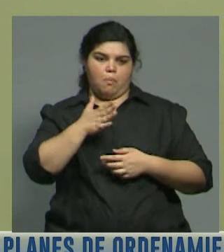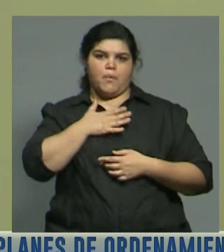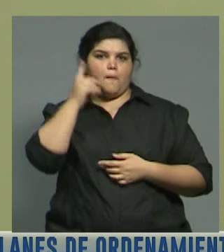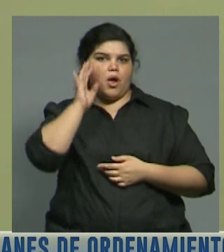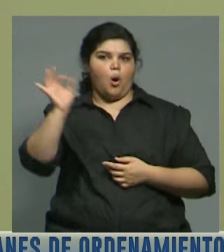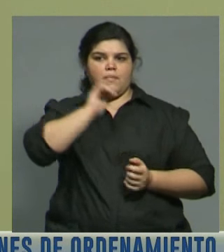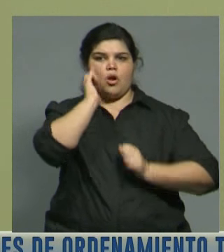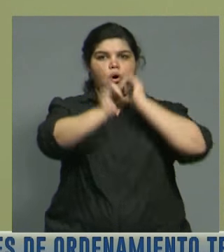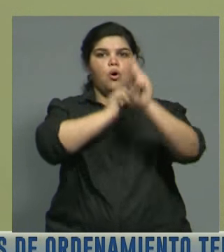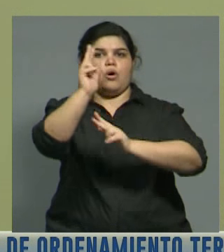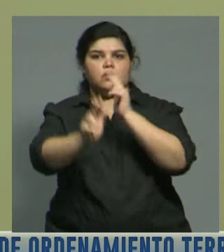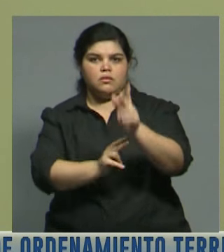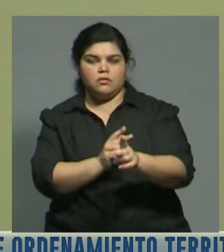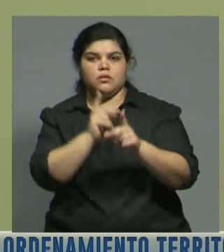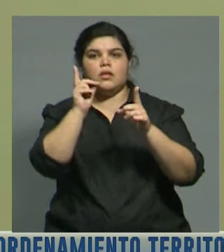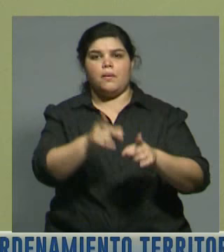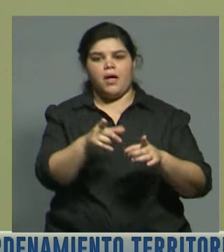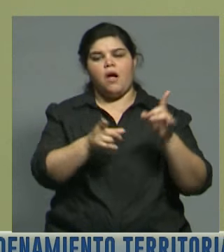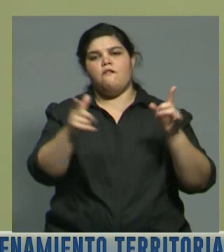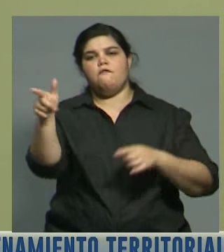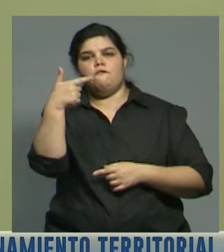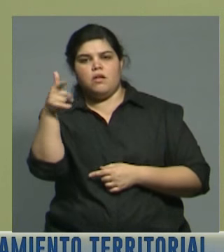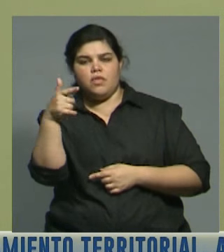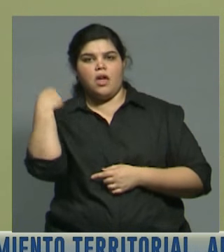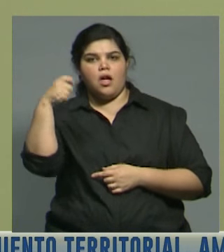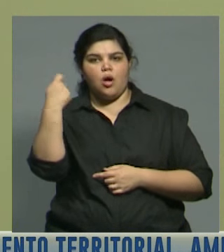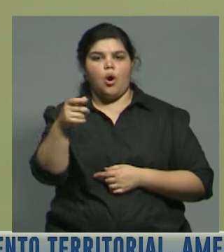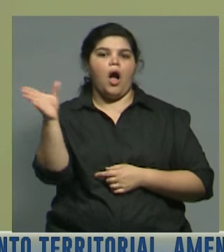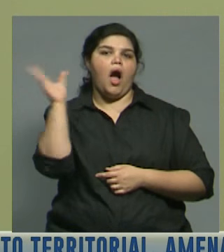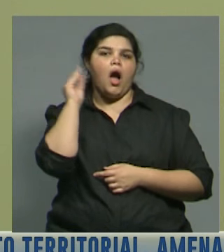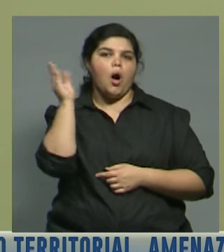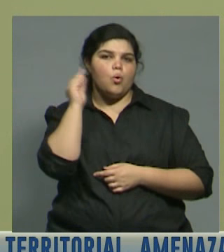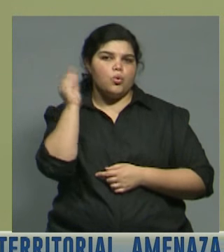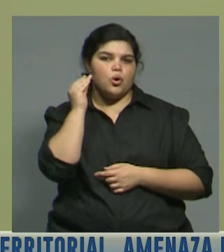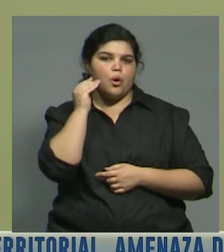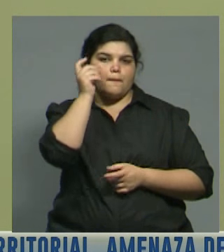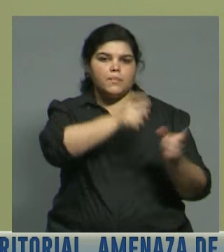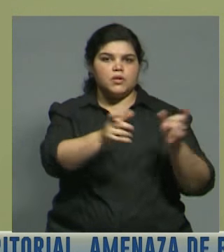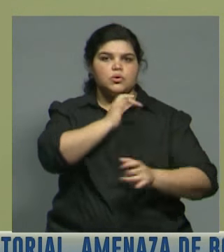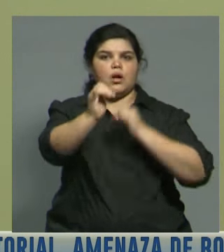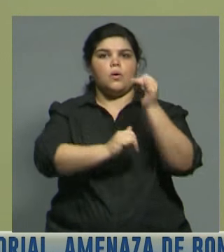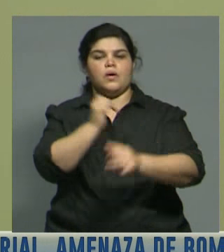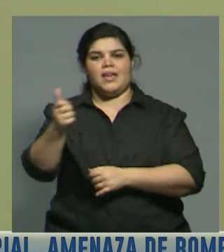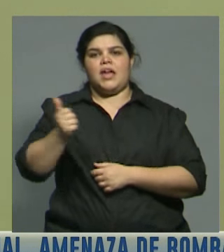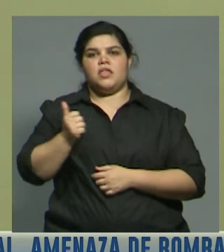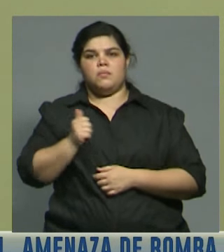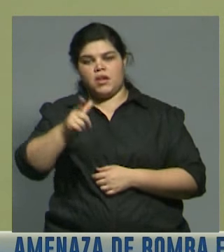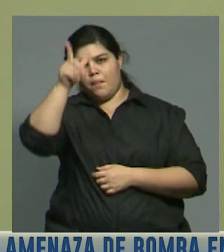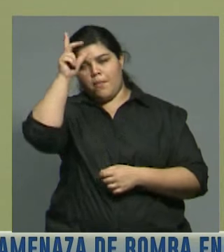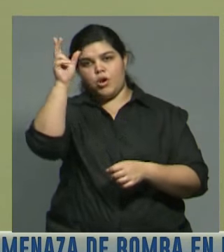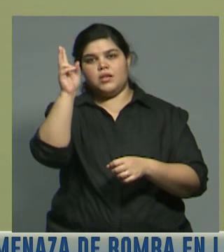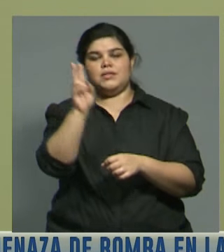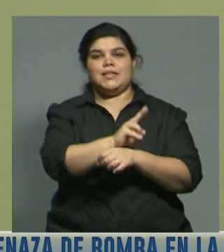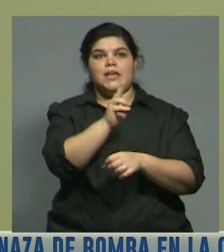como vos decís, videos caseros y audios en donde las personas comentaban que la Gendarmería y la Policía, por ejemplo, en la provincia de Rosario y